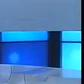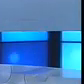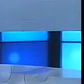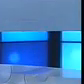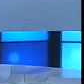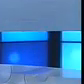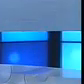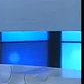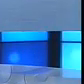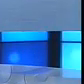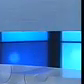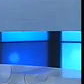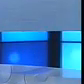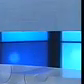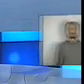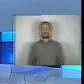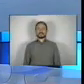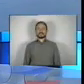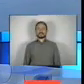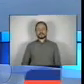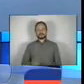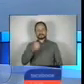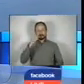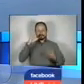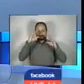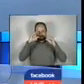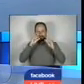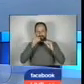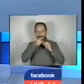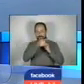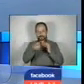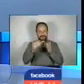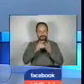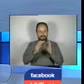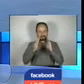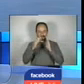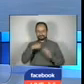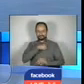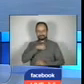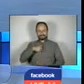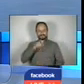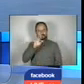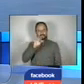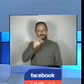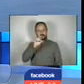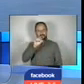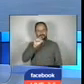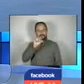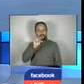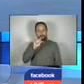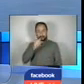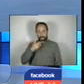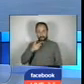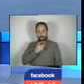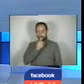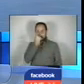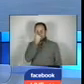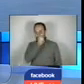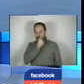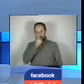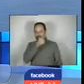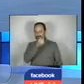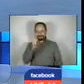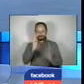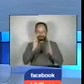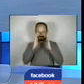Muy buenas noches, ¿qué tal? ¿Cómo están? Qué gusto que nos acompañen nuevamente. Los saluda Roxana Webb y en la próxima hora los invito a que se queden con nosotros